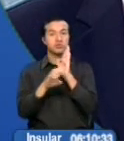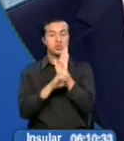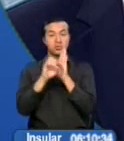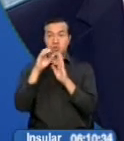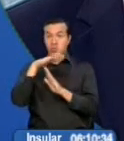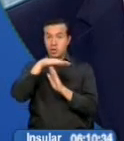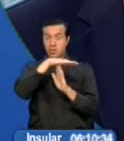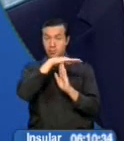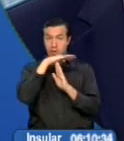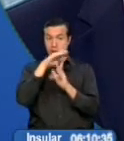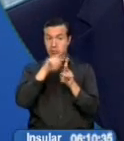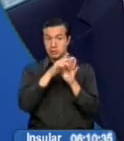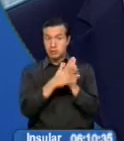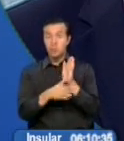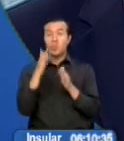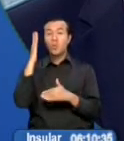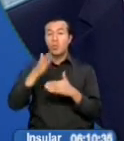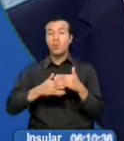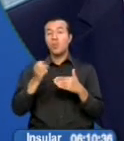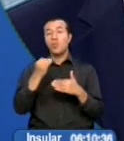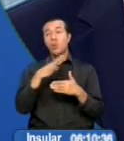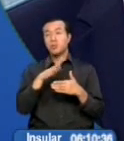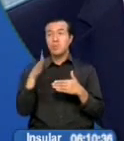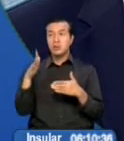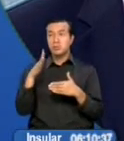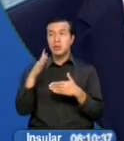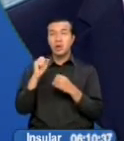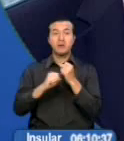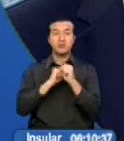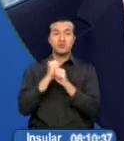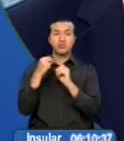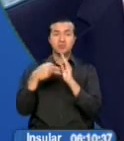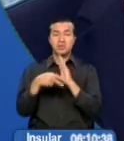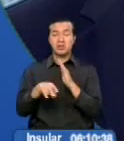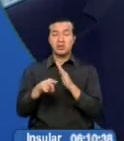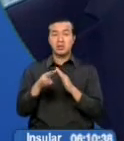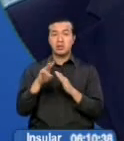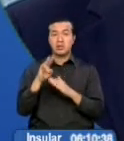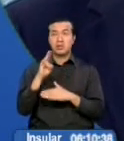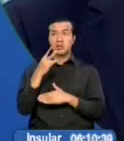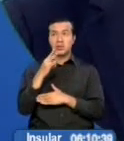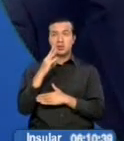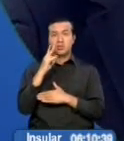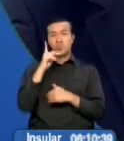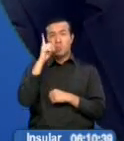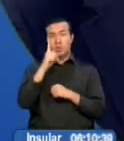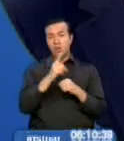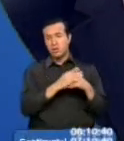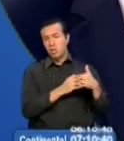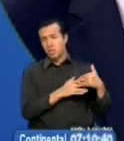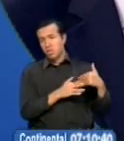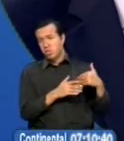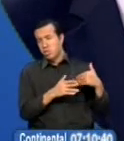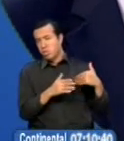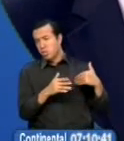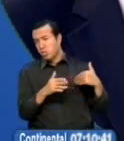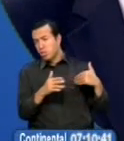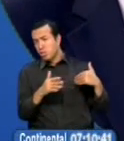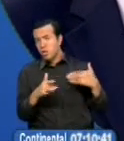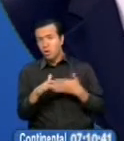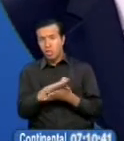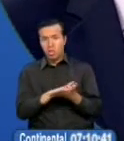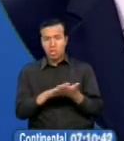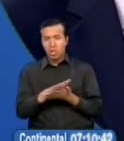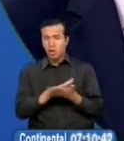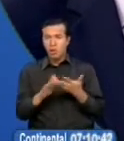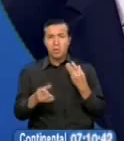paz recién terminarían a finales del año 2007. Es decir, estaríamos todo un año casi que en la incertidumbre